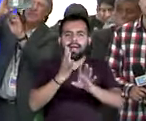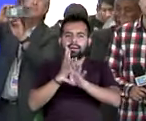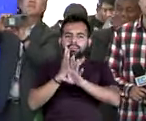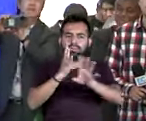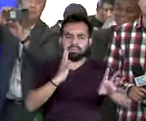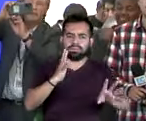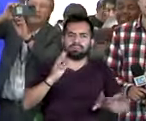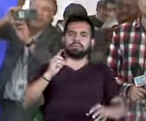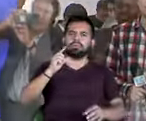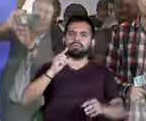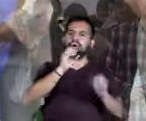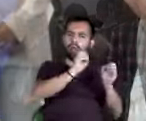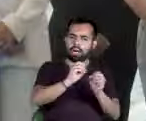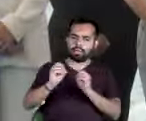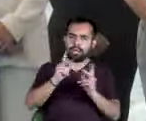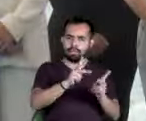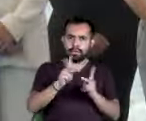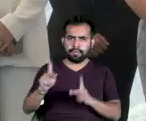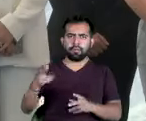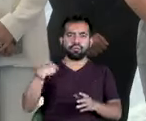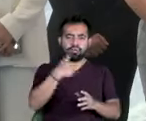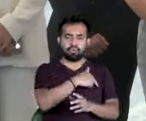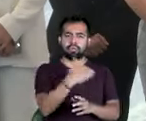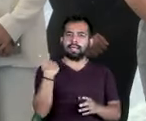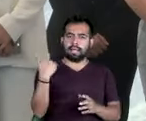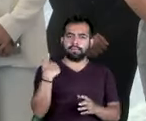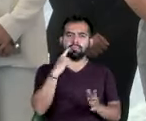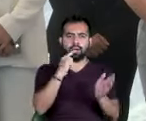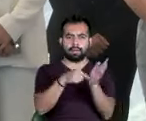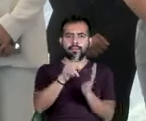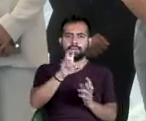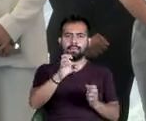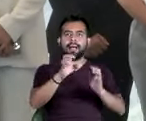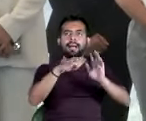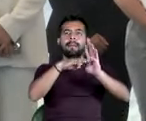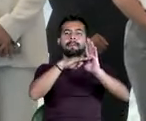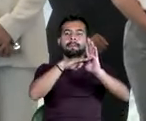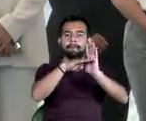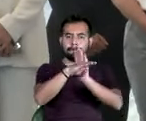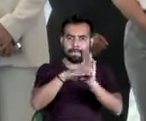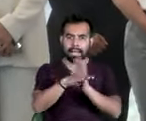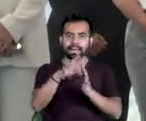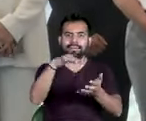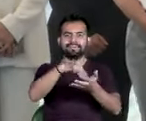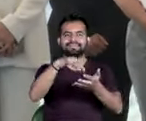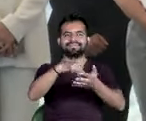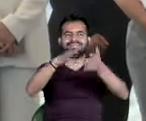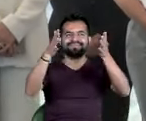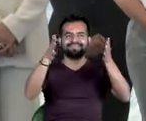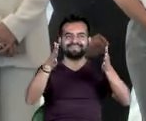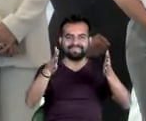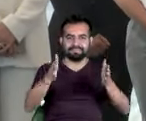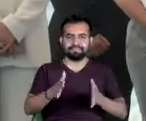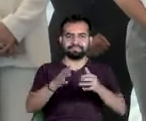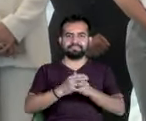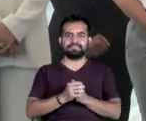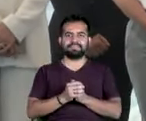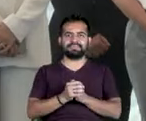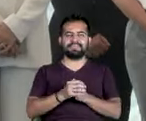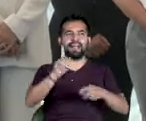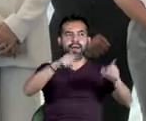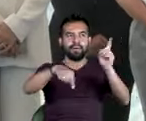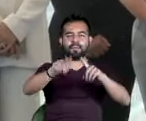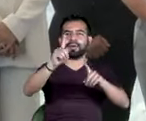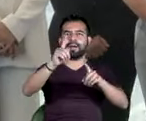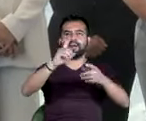al metro. Tenemos cajeros automáticos, ¿por qué no hay a los propios estudiantes de las unidades educativas del